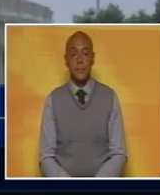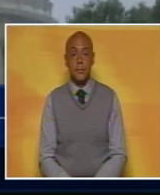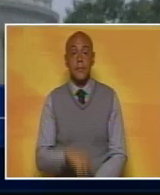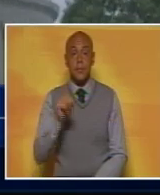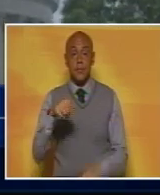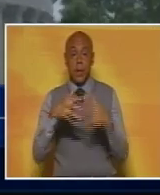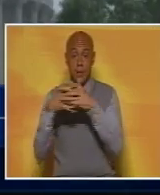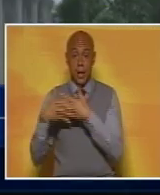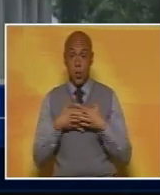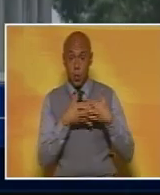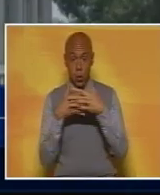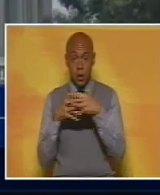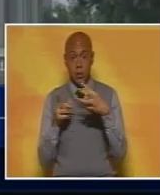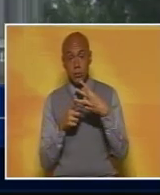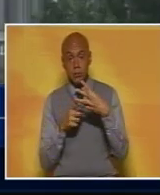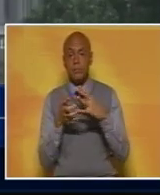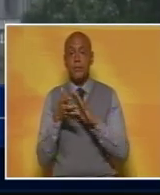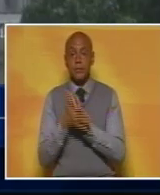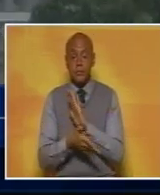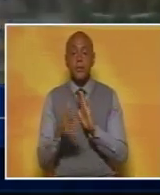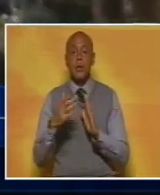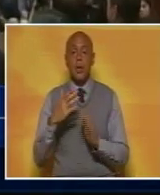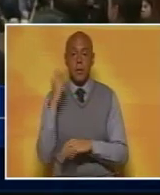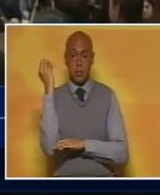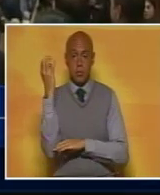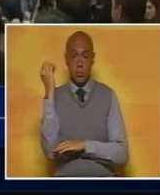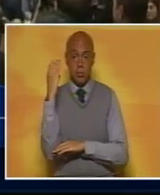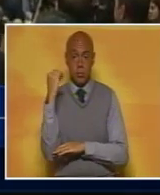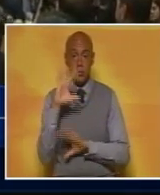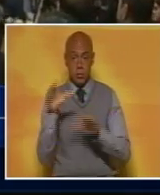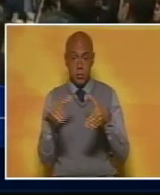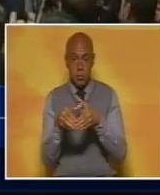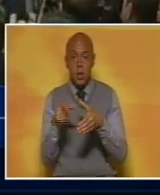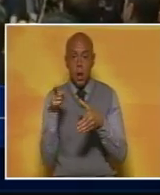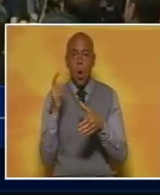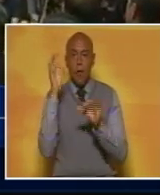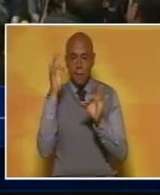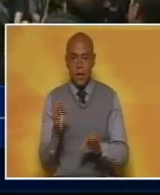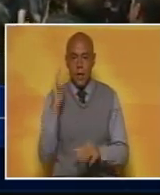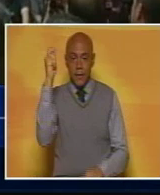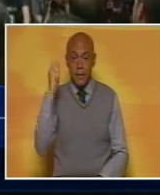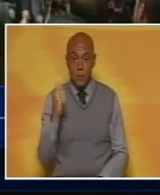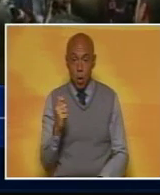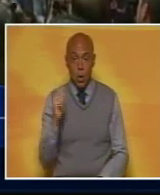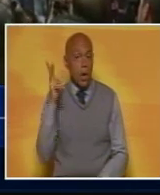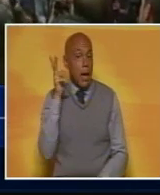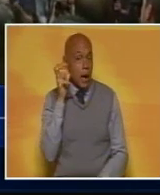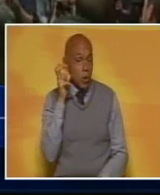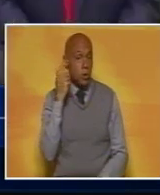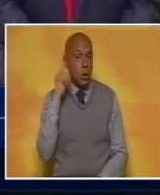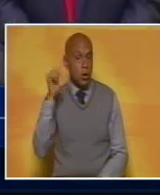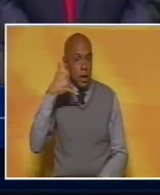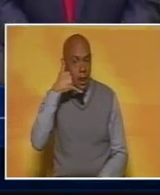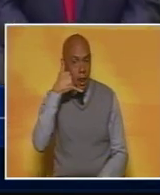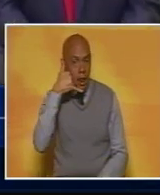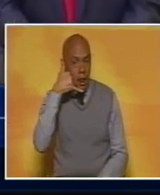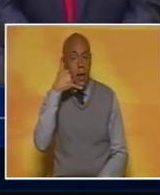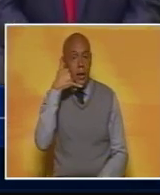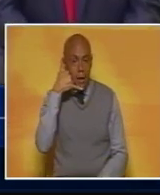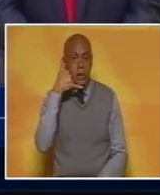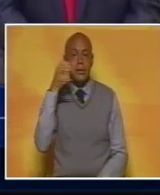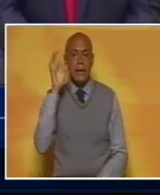También en Estados Unidos, la Cámara Baja obtuvo este martes el primer testimonio de alguien que escuchó directamente la llamada que